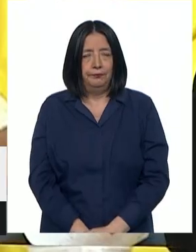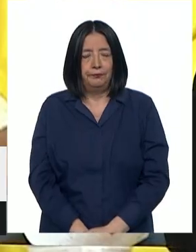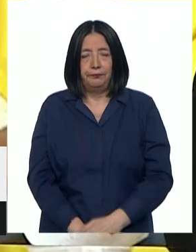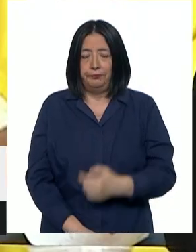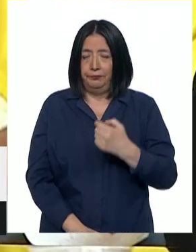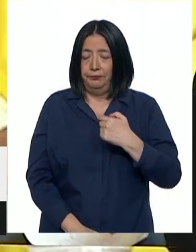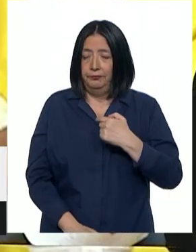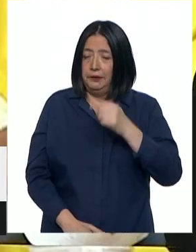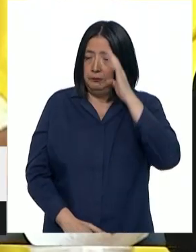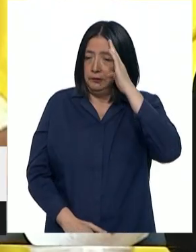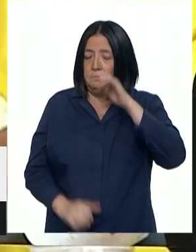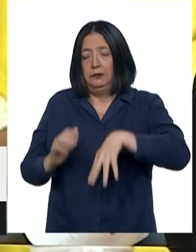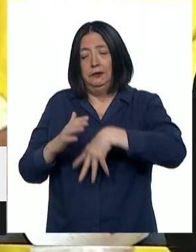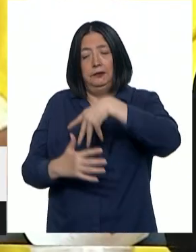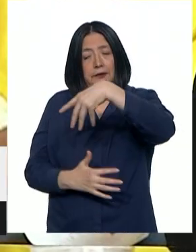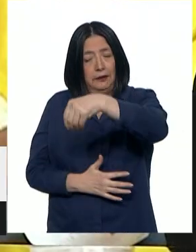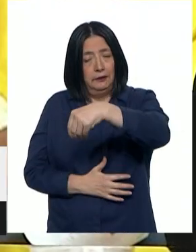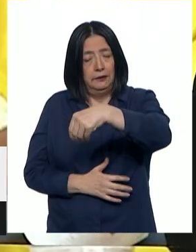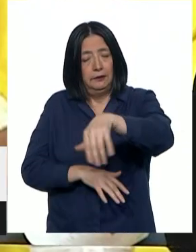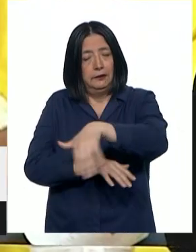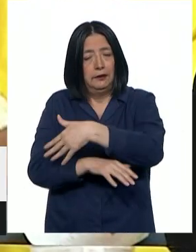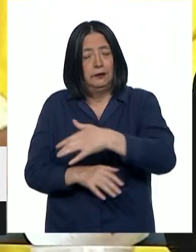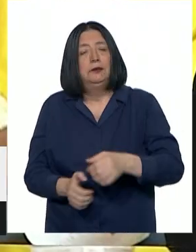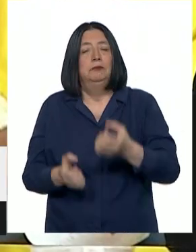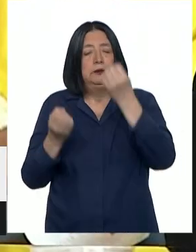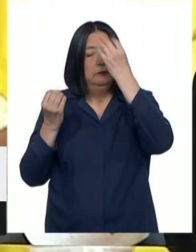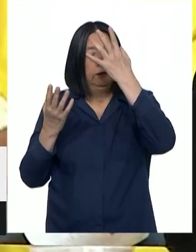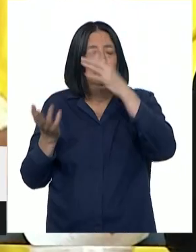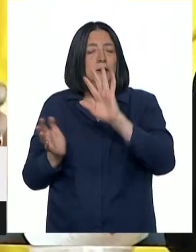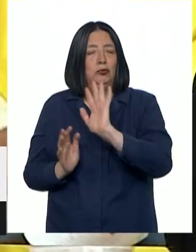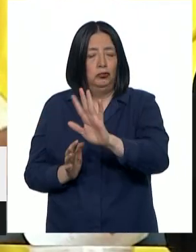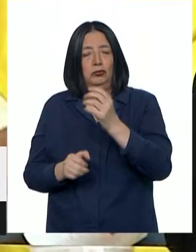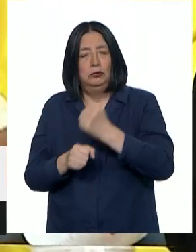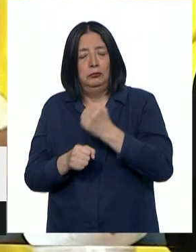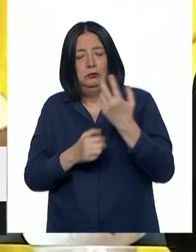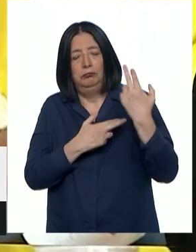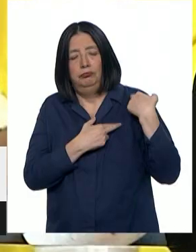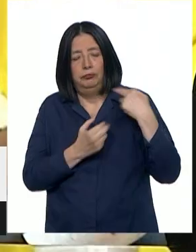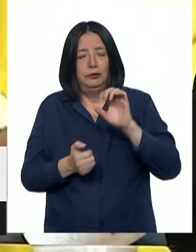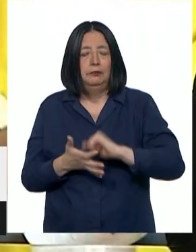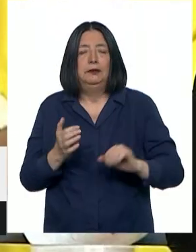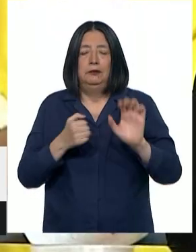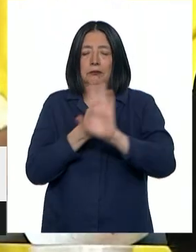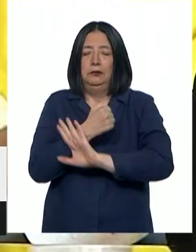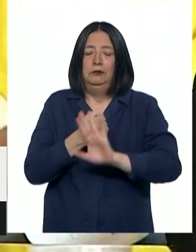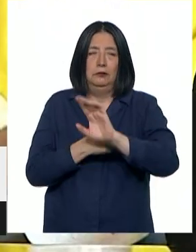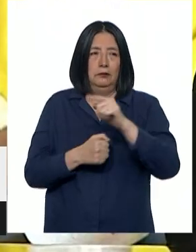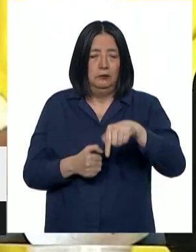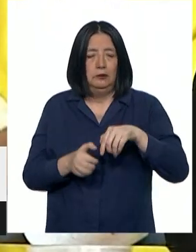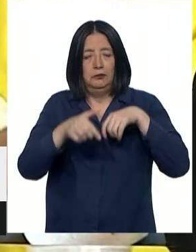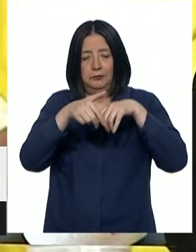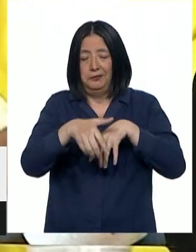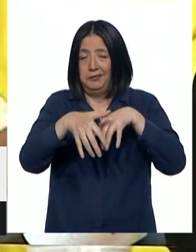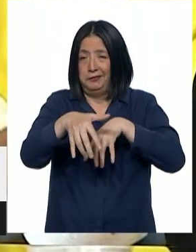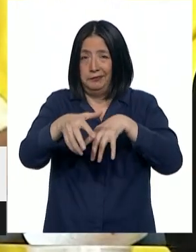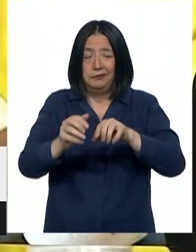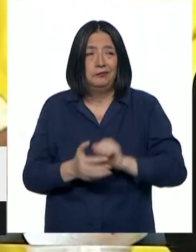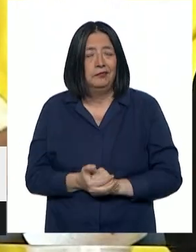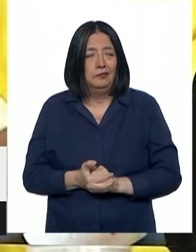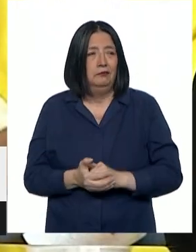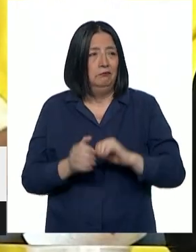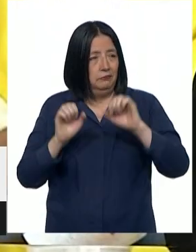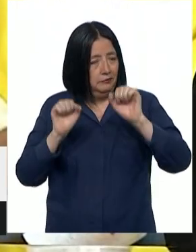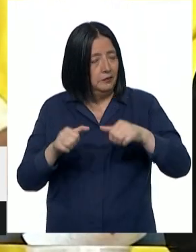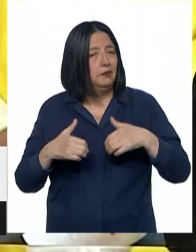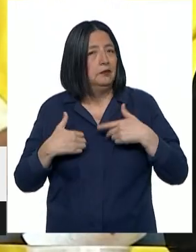Ellos solo salen para cumplir con su deber, para proteger que estas manifestaciones